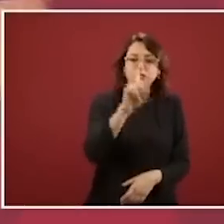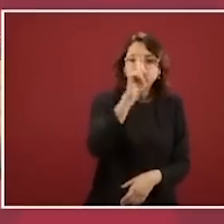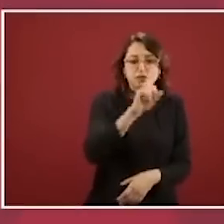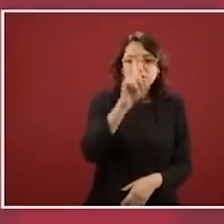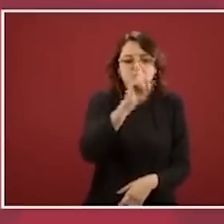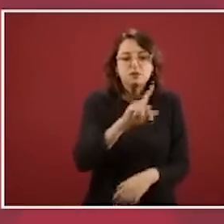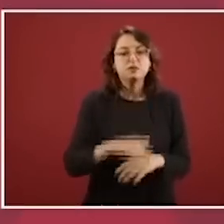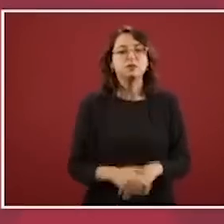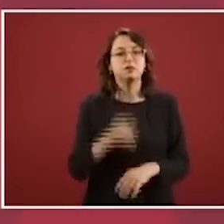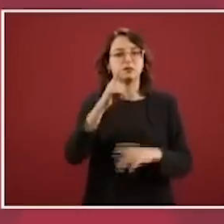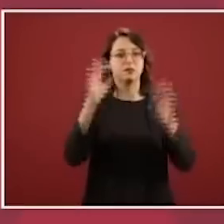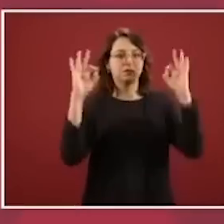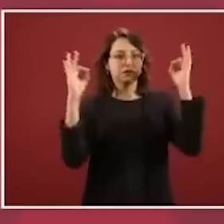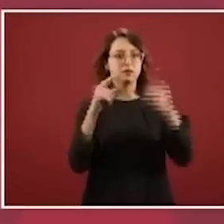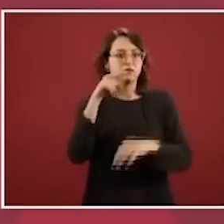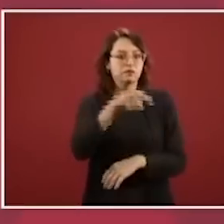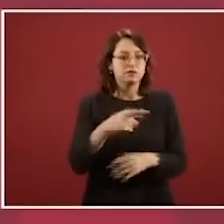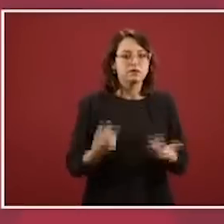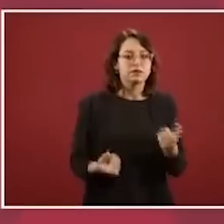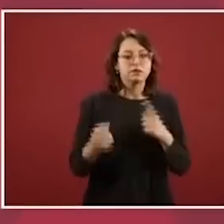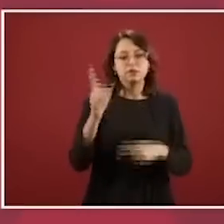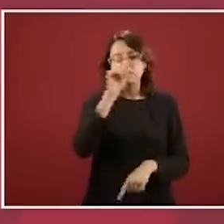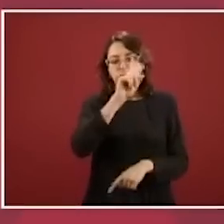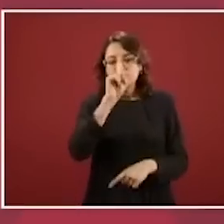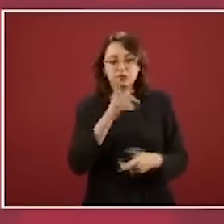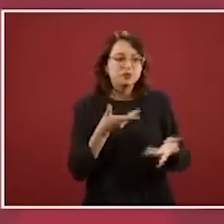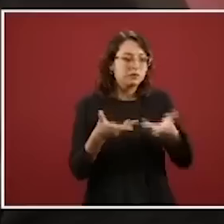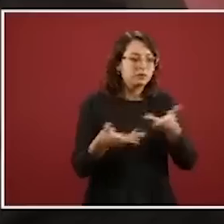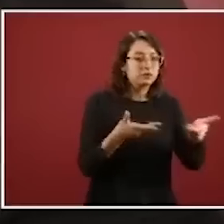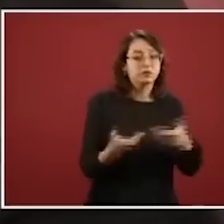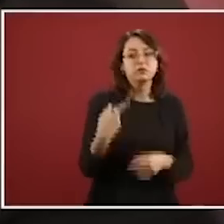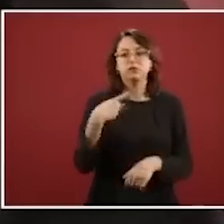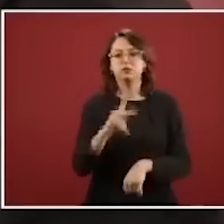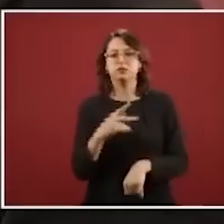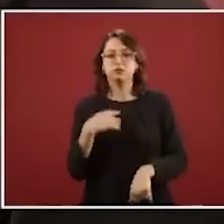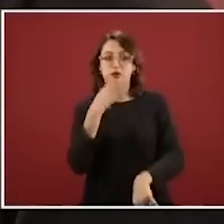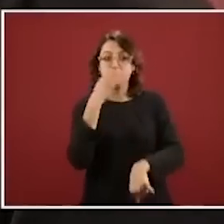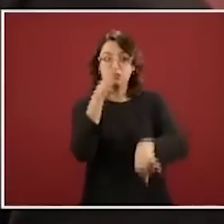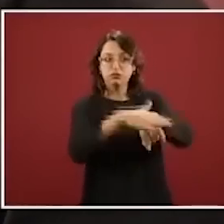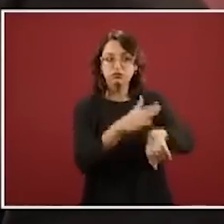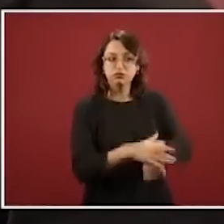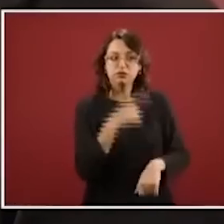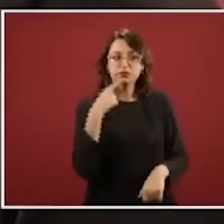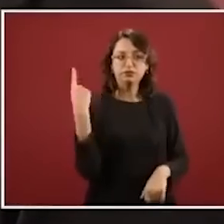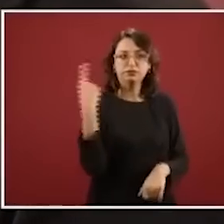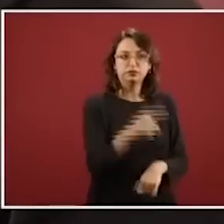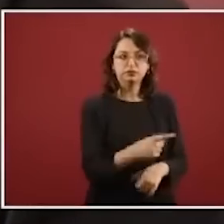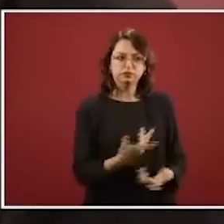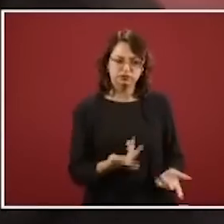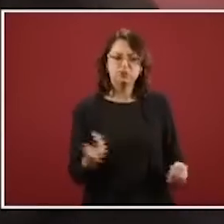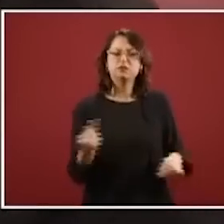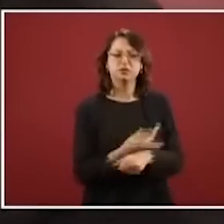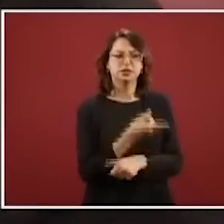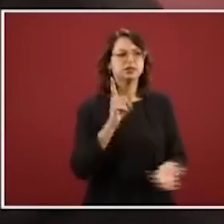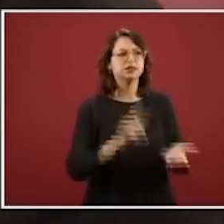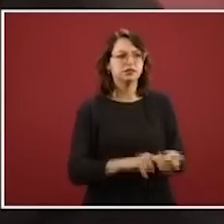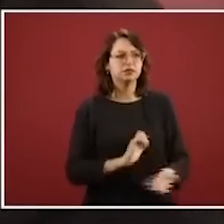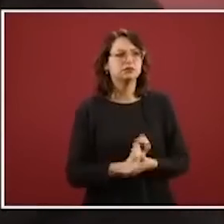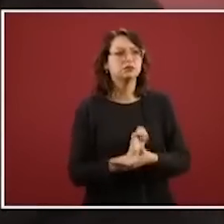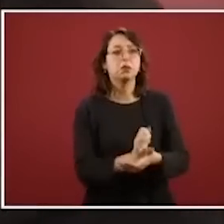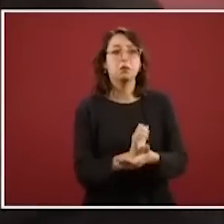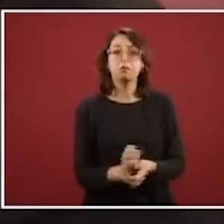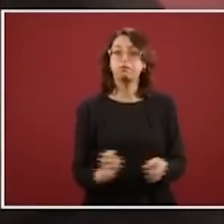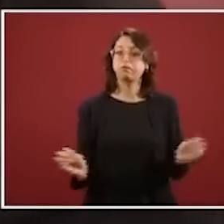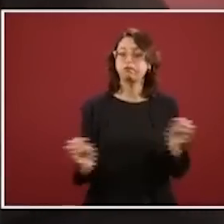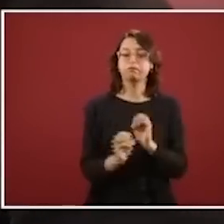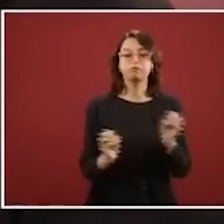participan los consulados, pero no podíamos hacer paneles sobre discriminación en Estados Unidos promovidos por México.